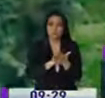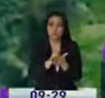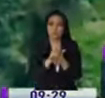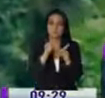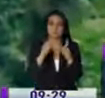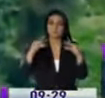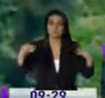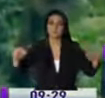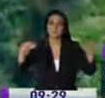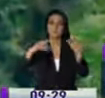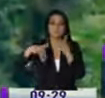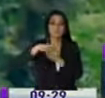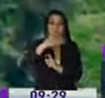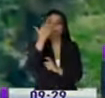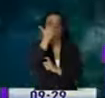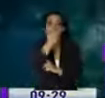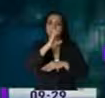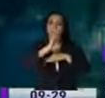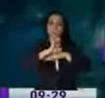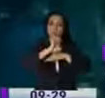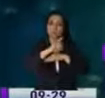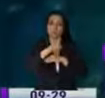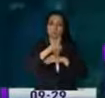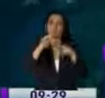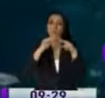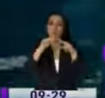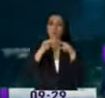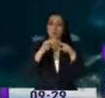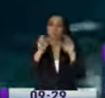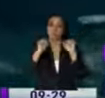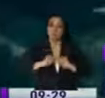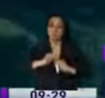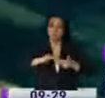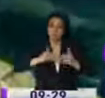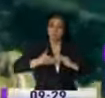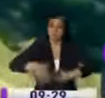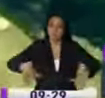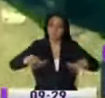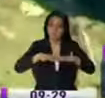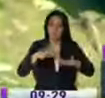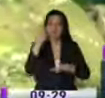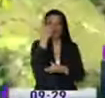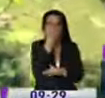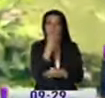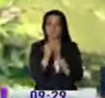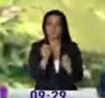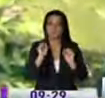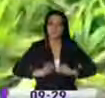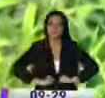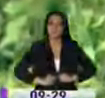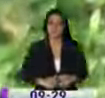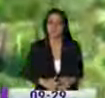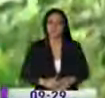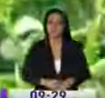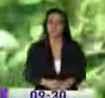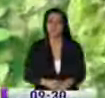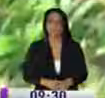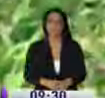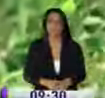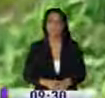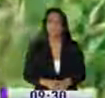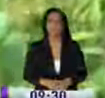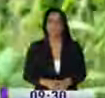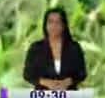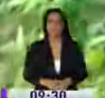los paisajes que nos dan nuestro Ecuador, y conocer un poco de estas comunidades es una maravilla. En Gualaquiza, provincia de